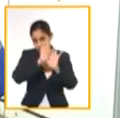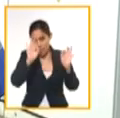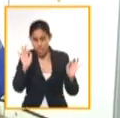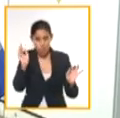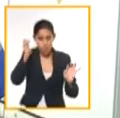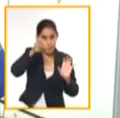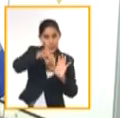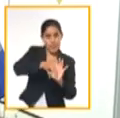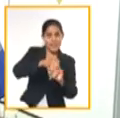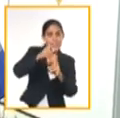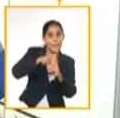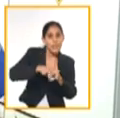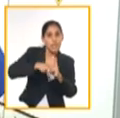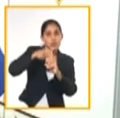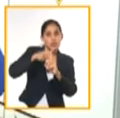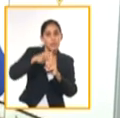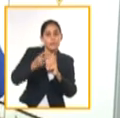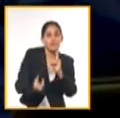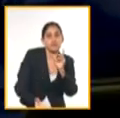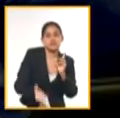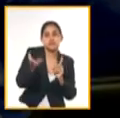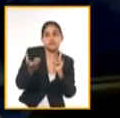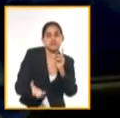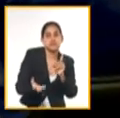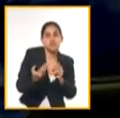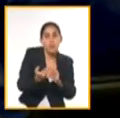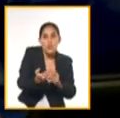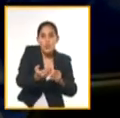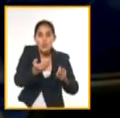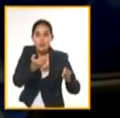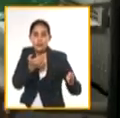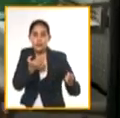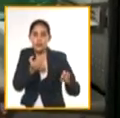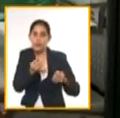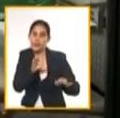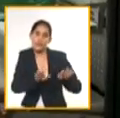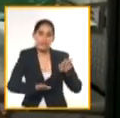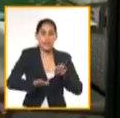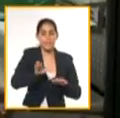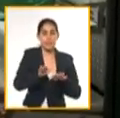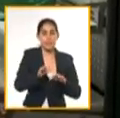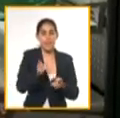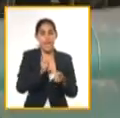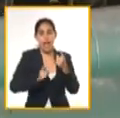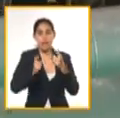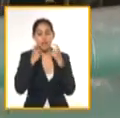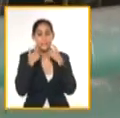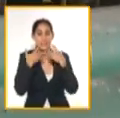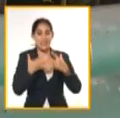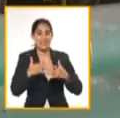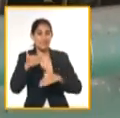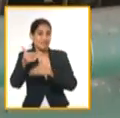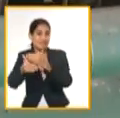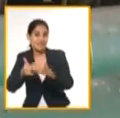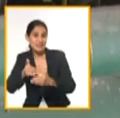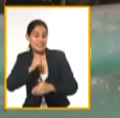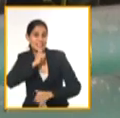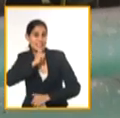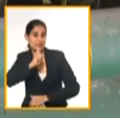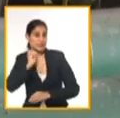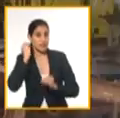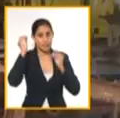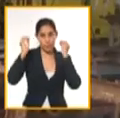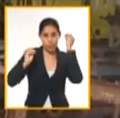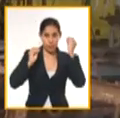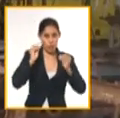temperatura del combustible y las condiciones propias del arranque. Acostumbrados a desarrollar acciones en momentos de complejidad y de tensión, estos ingenieros